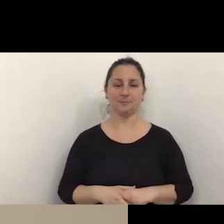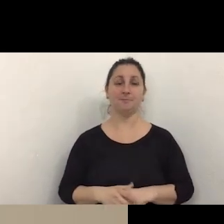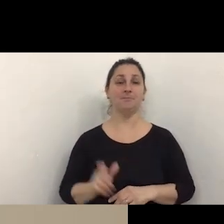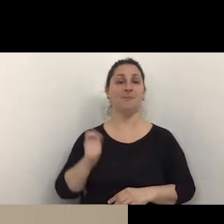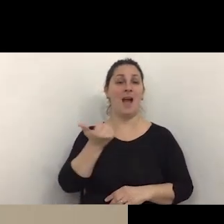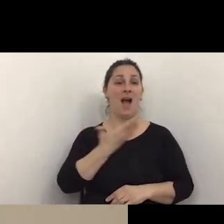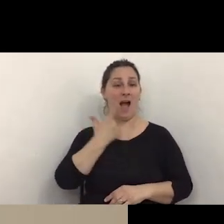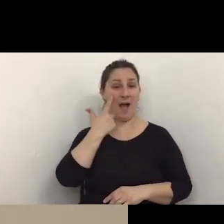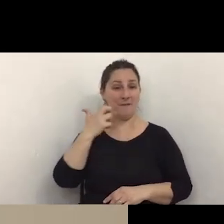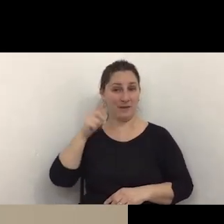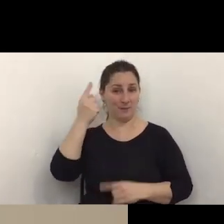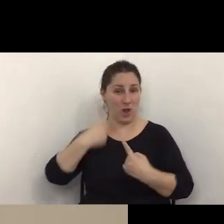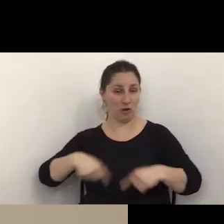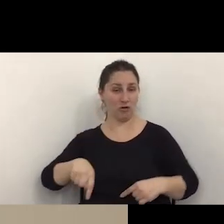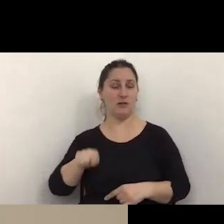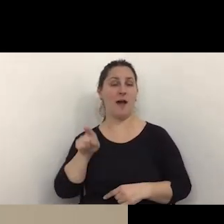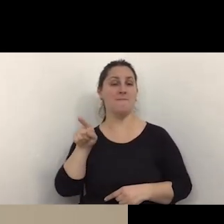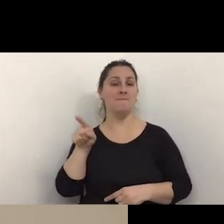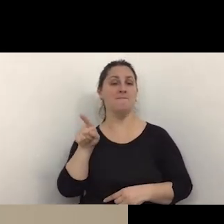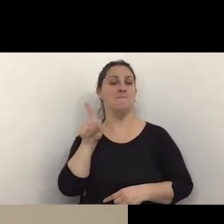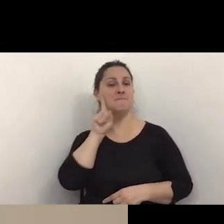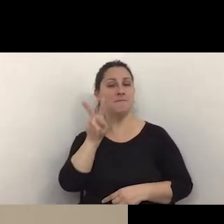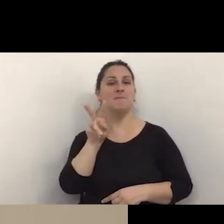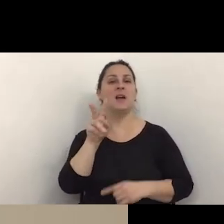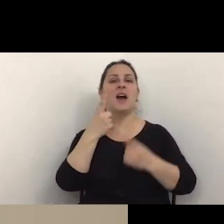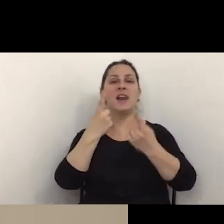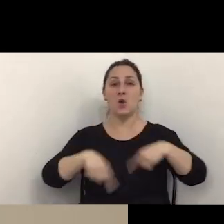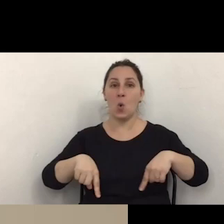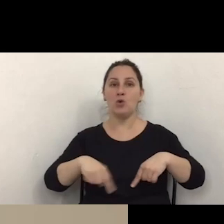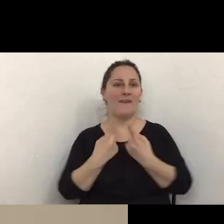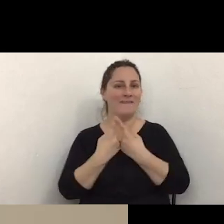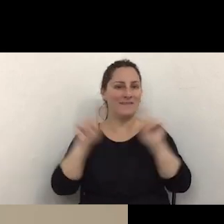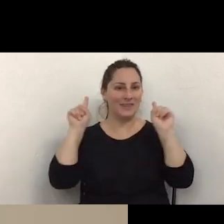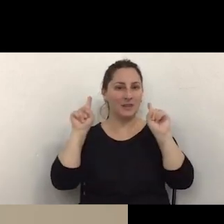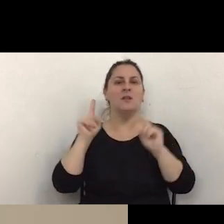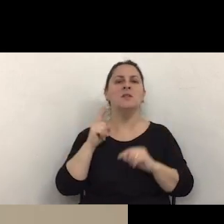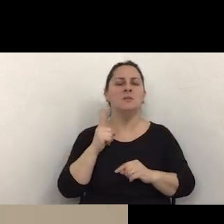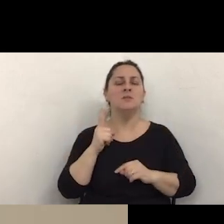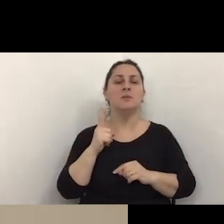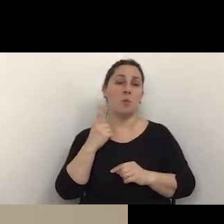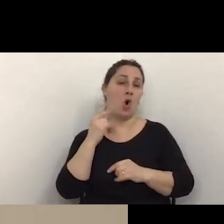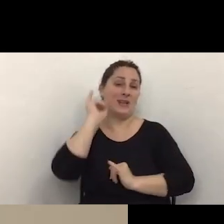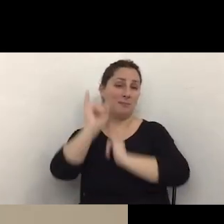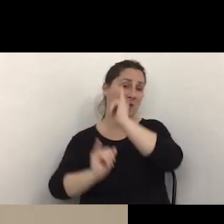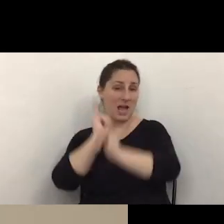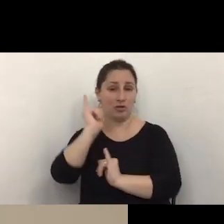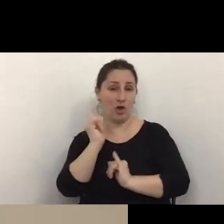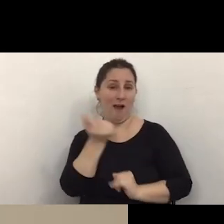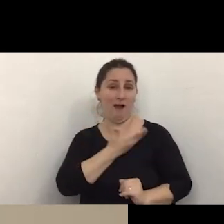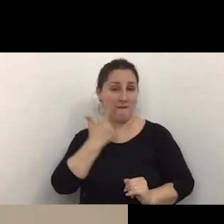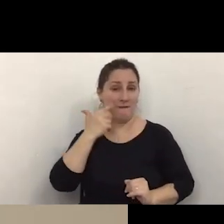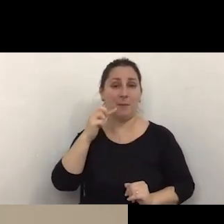fisco, el recurso extraordinario, agarró y uno de los argumentos que puso